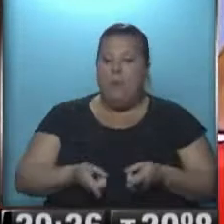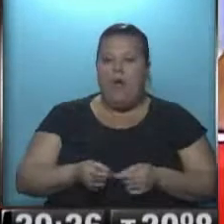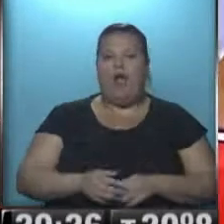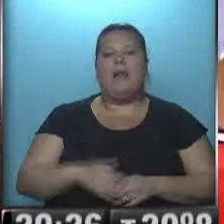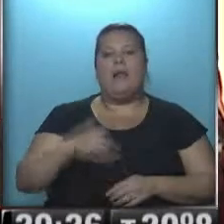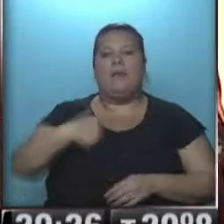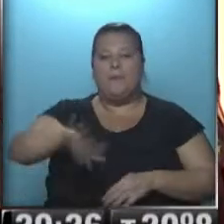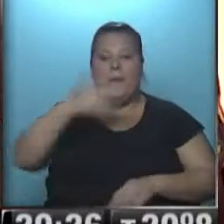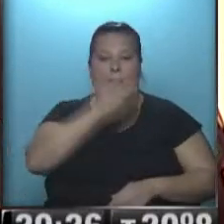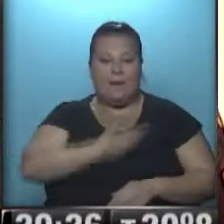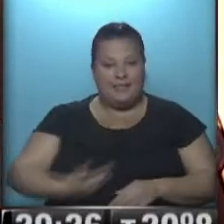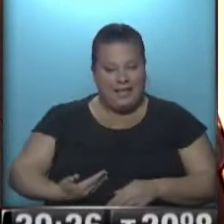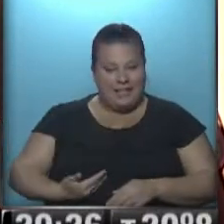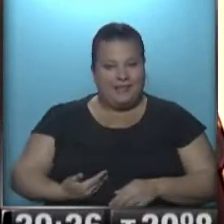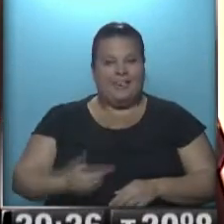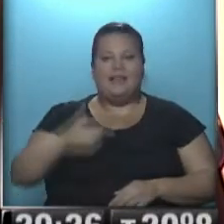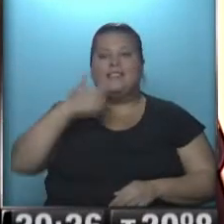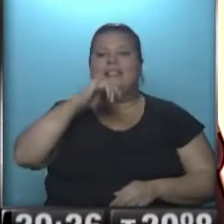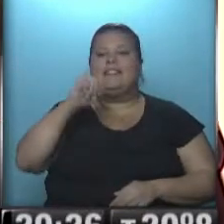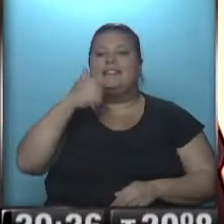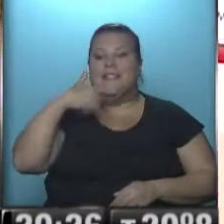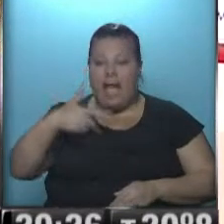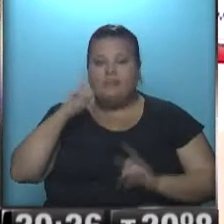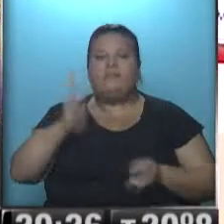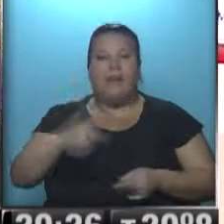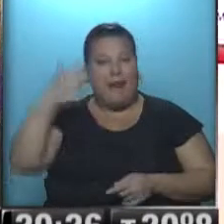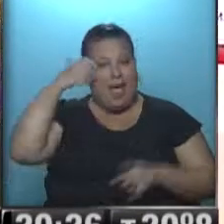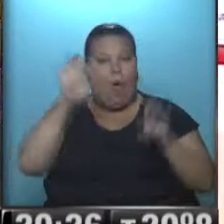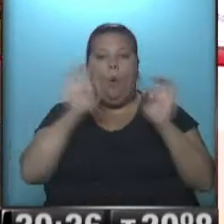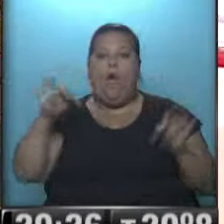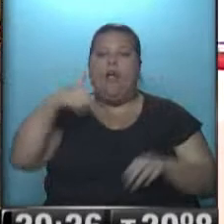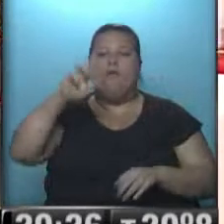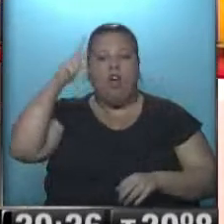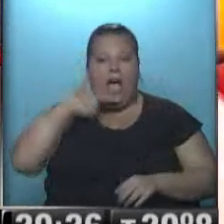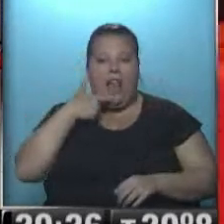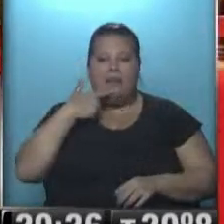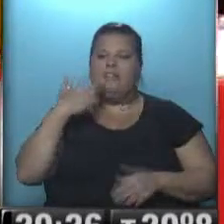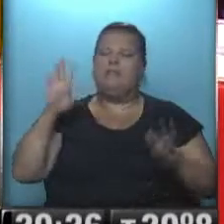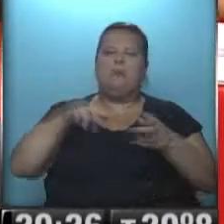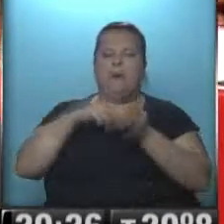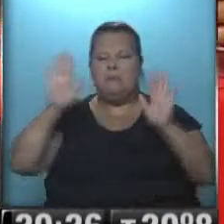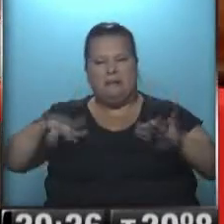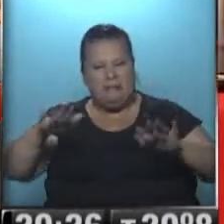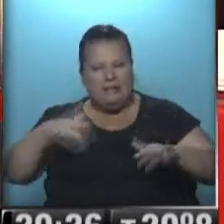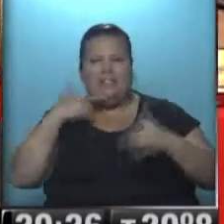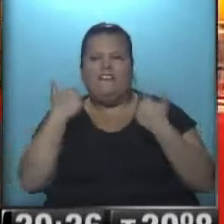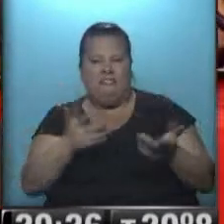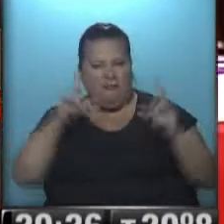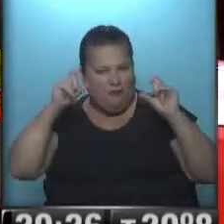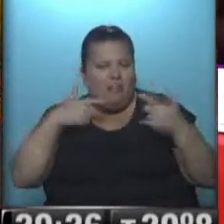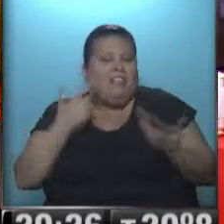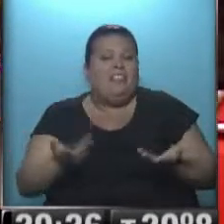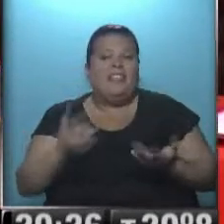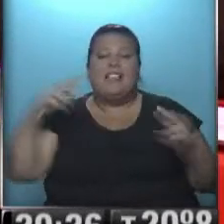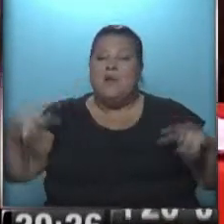flamante precandidato presidencial, Ernesto Sanz, también radical como Morales, le bajó el tono a la polémica y avaló la foto al considerar